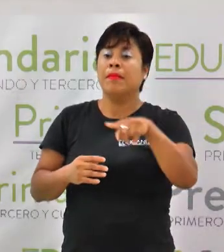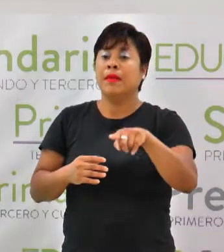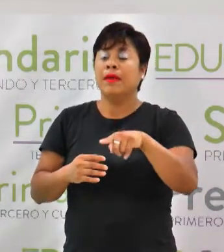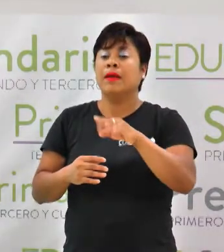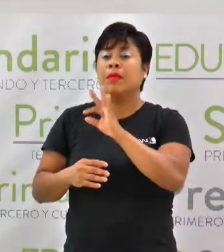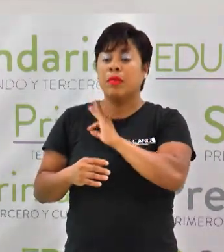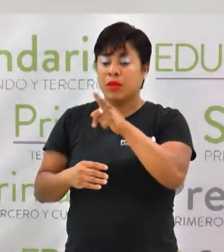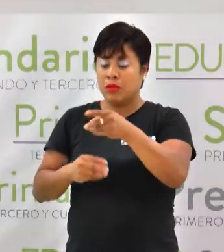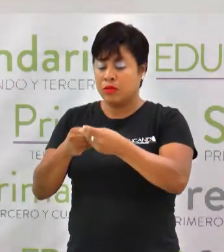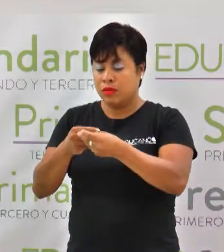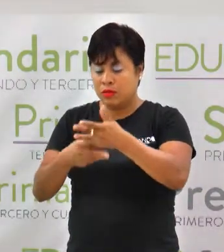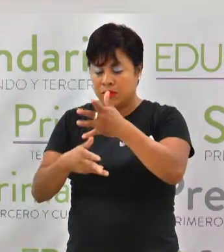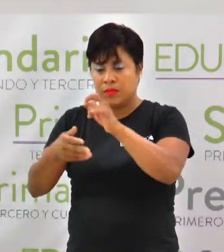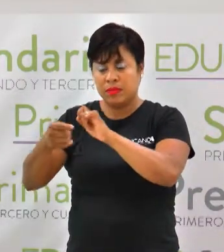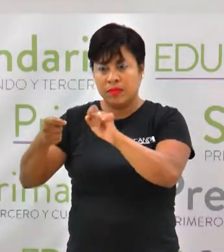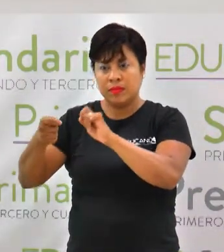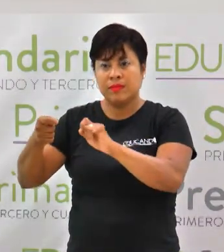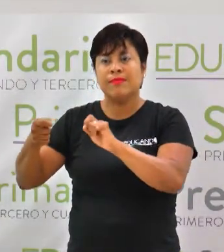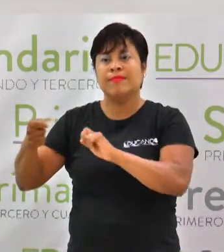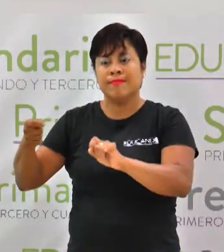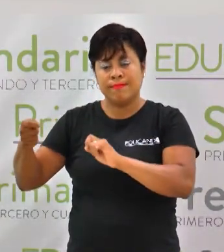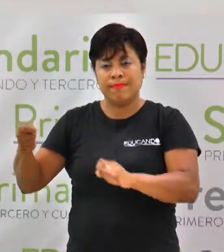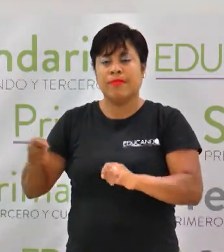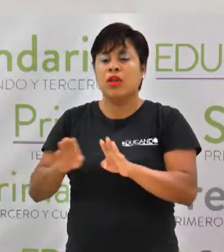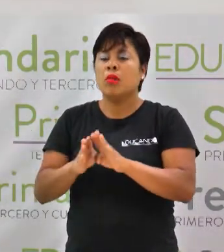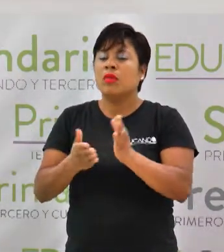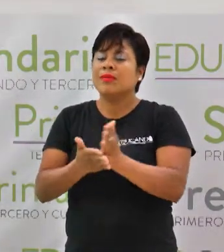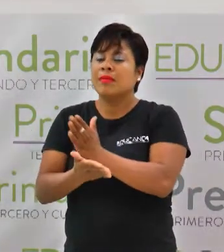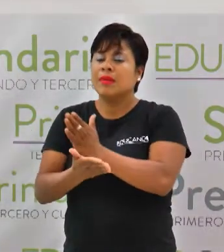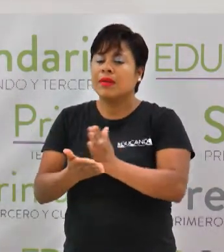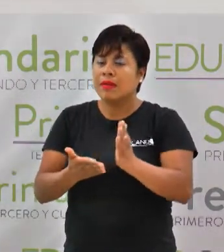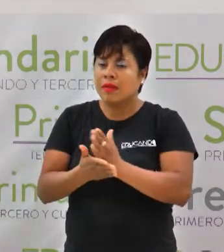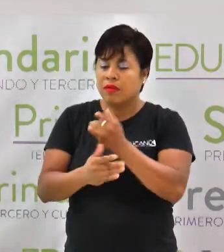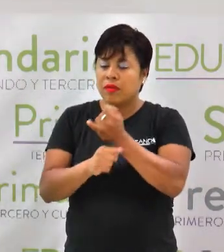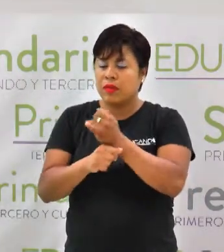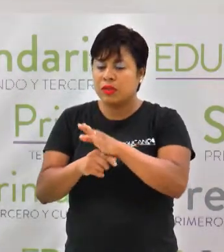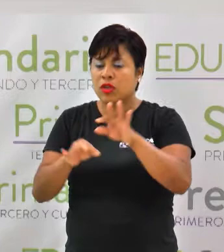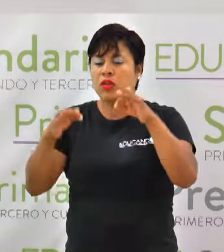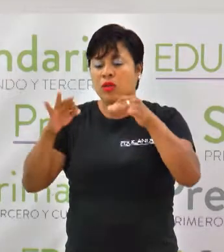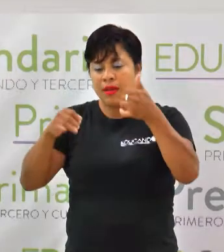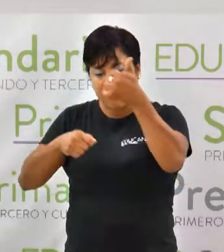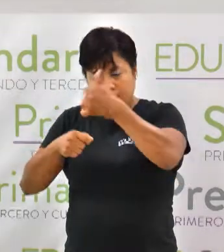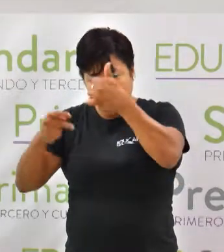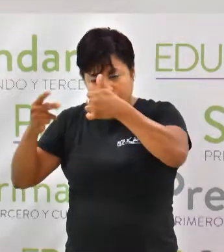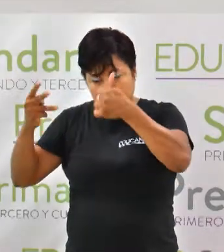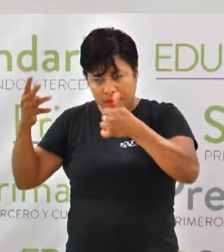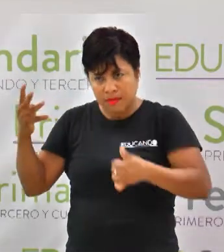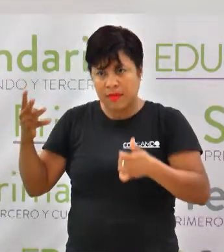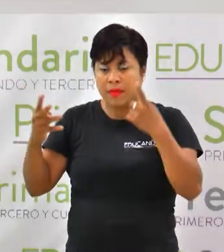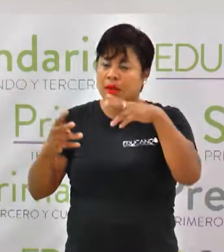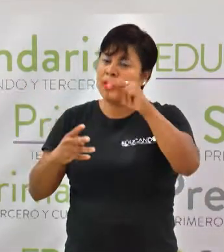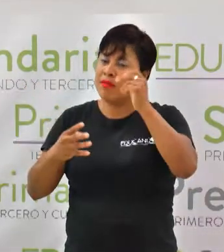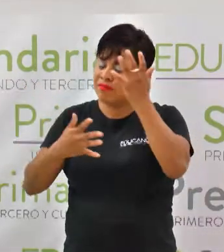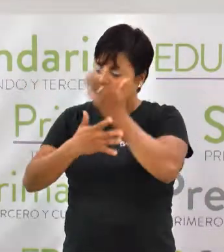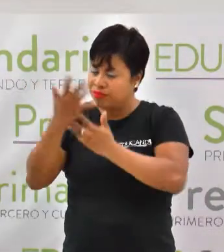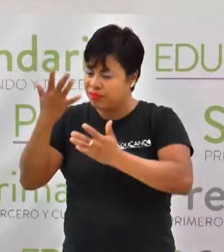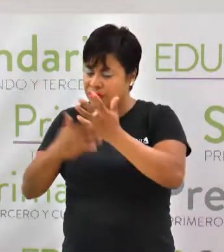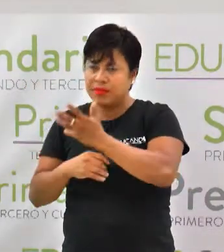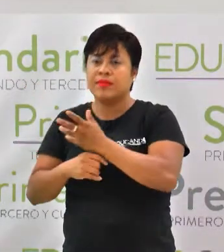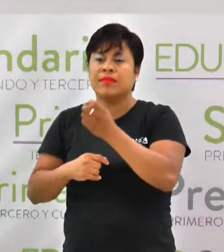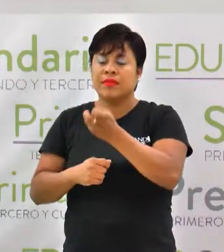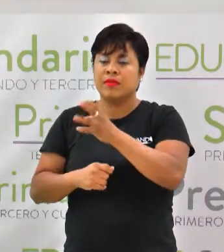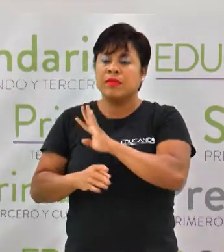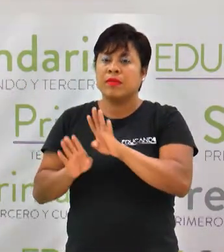Para que de esta forma, el separar la información por páginas o por hojas en mi cuaderno me va a permitir